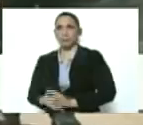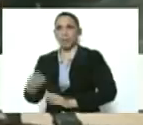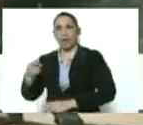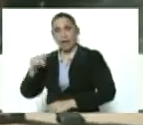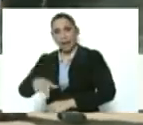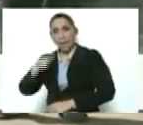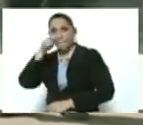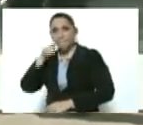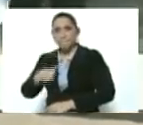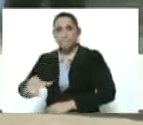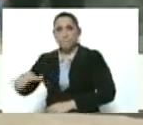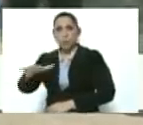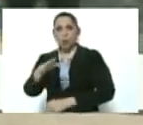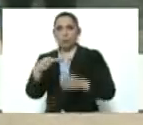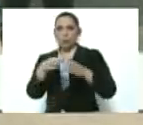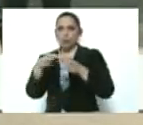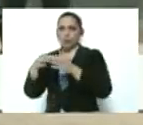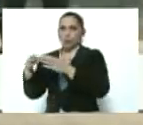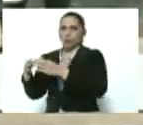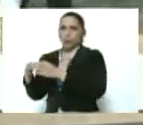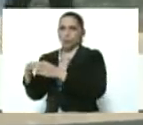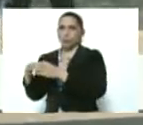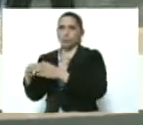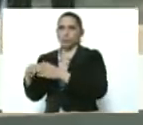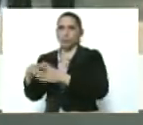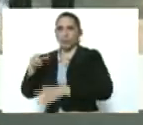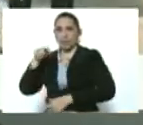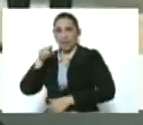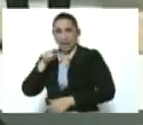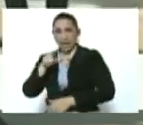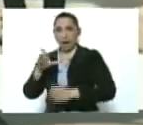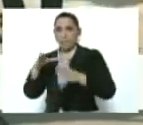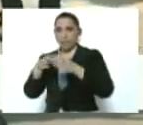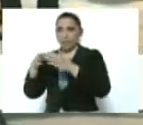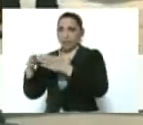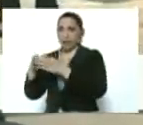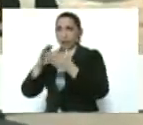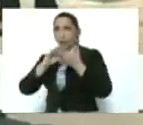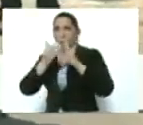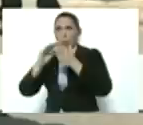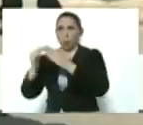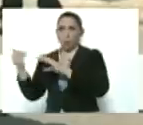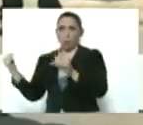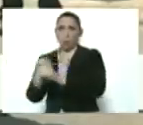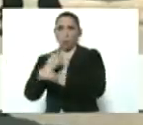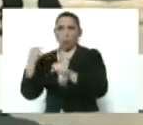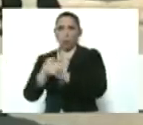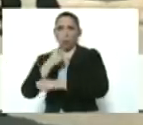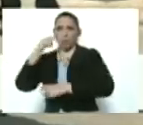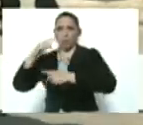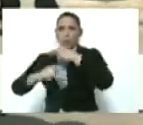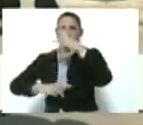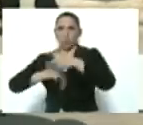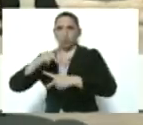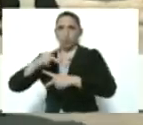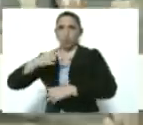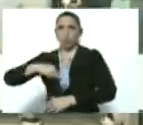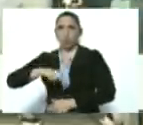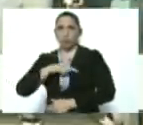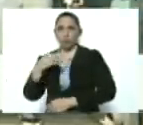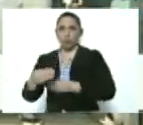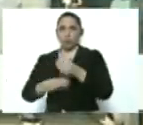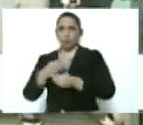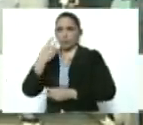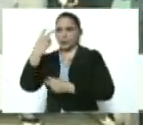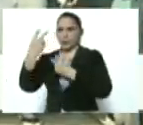organizado hoy en brick o estas brigadas comunales de trabajo y de producción hemos estado haciendo